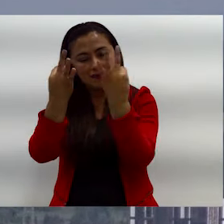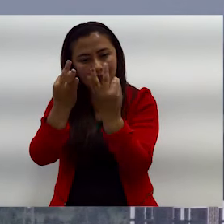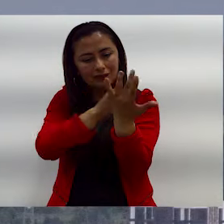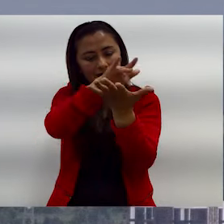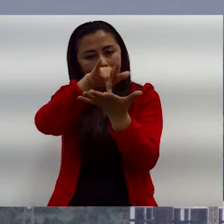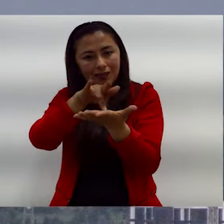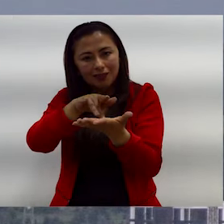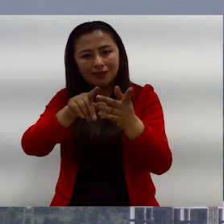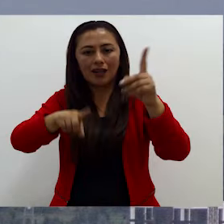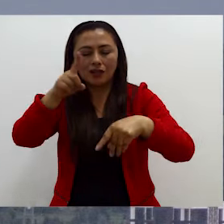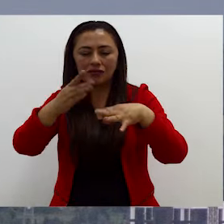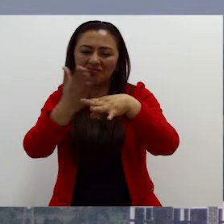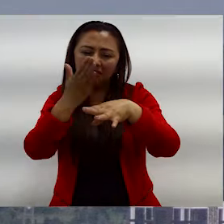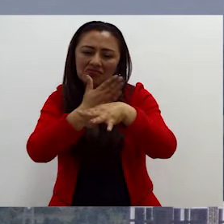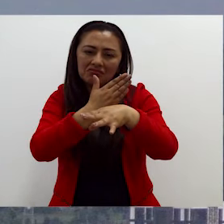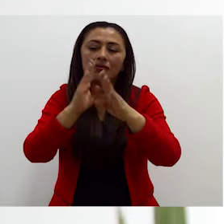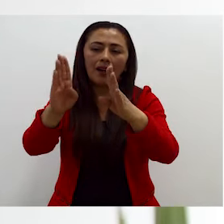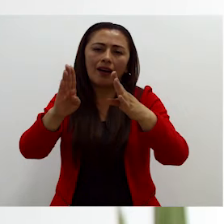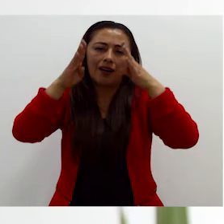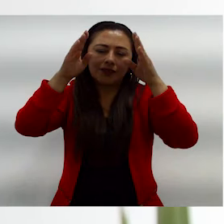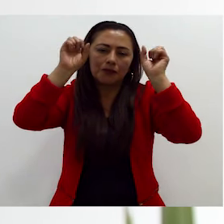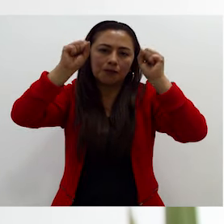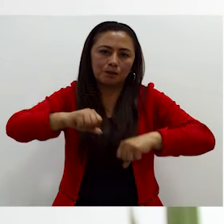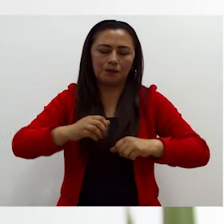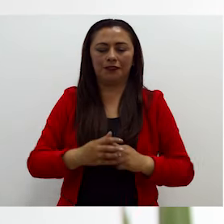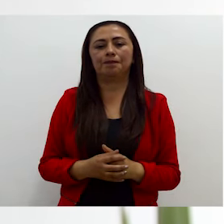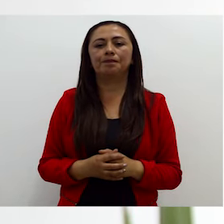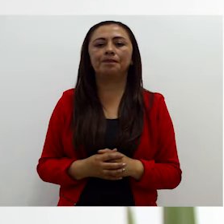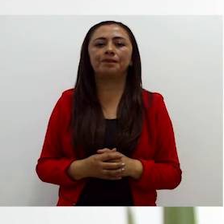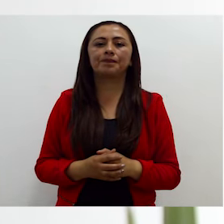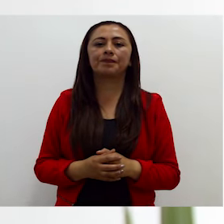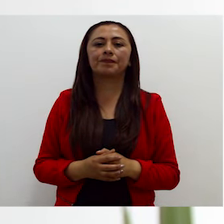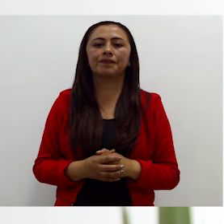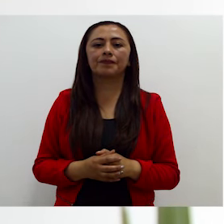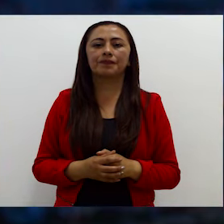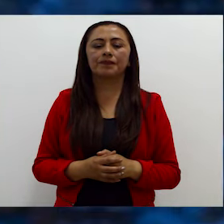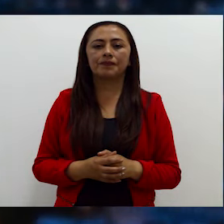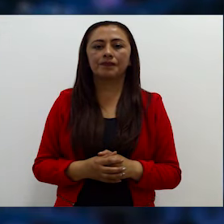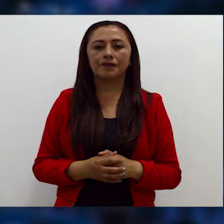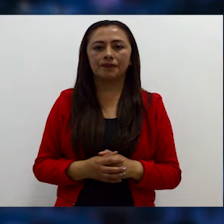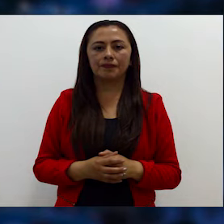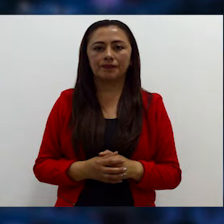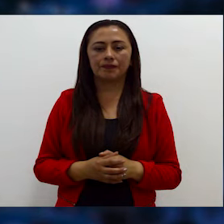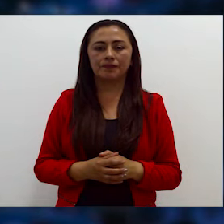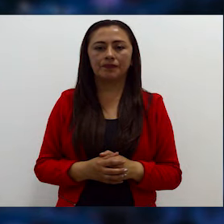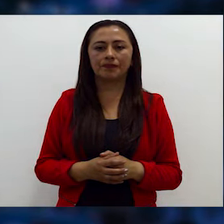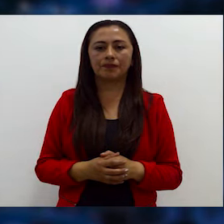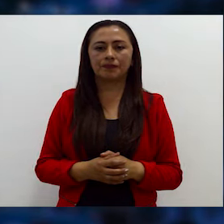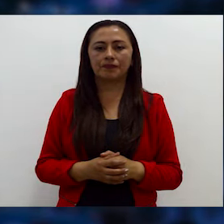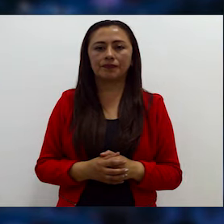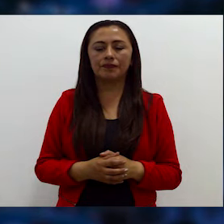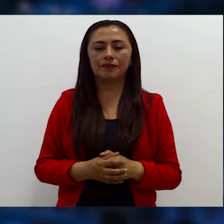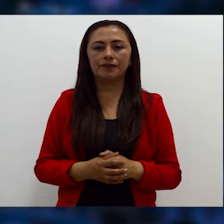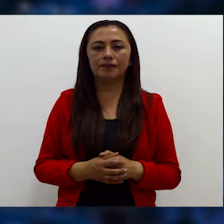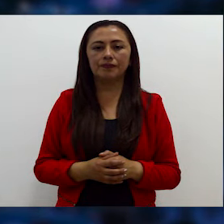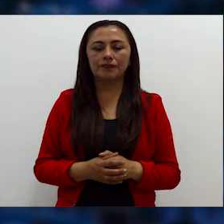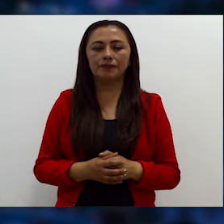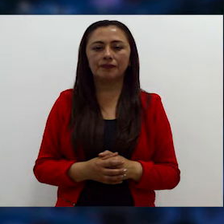de estas entidades a ser atendidos en lo que tiene que ver con las competencias que tiene cada una de estas dependencias.